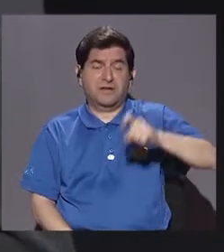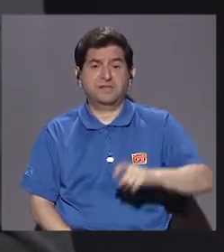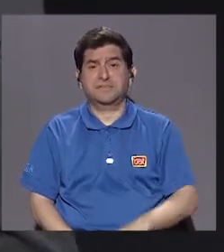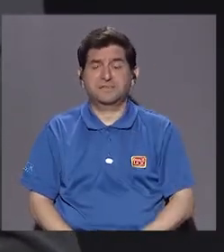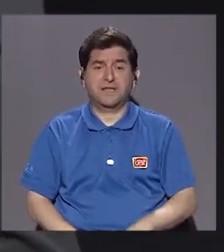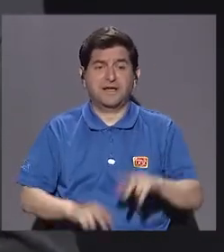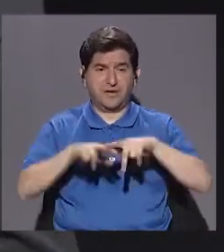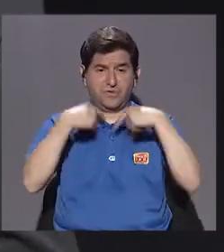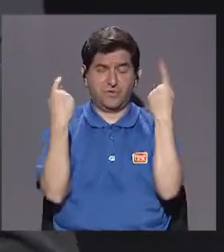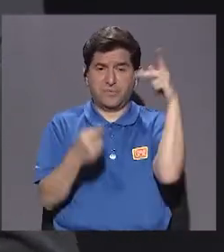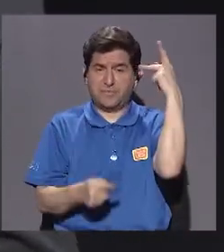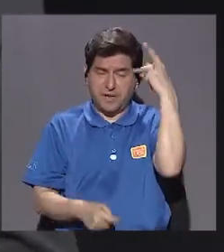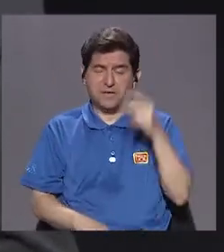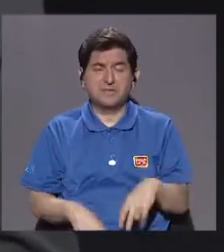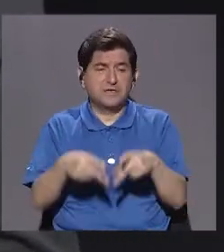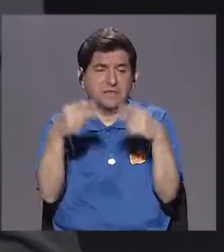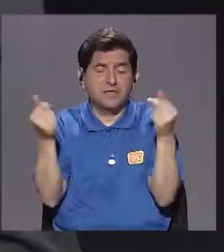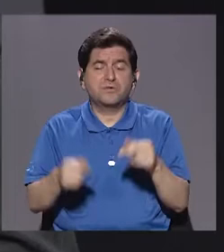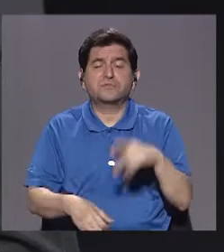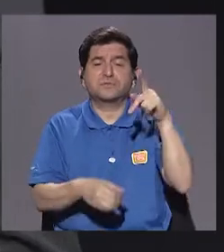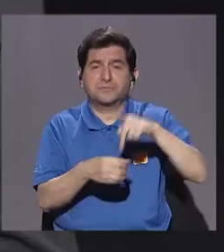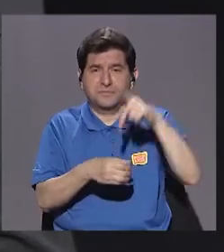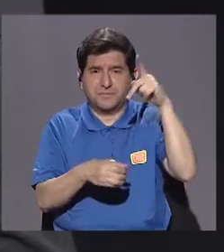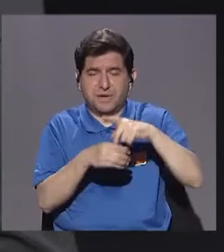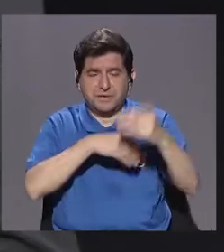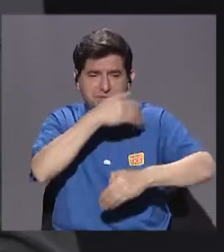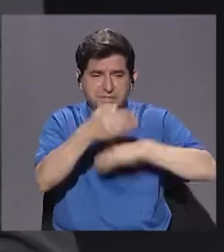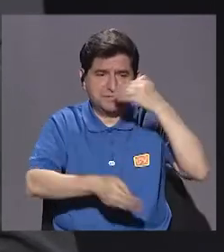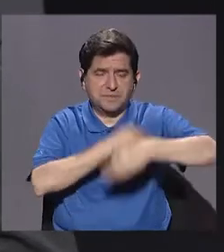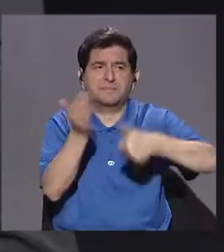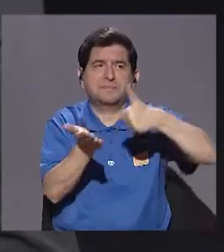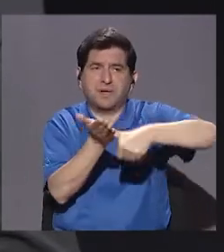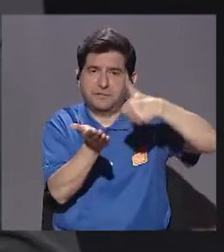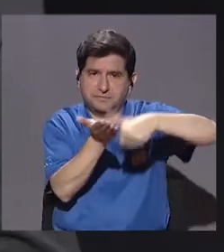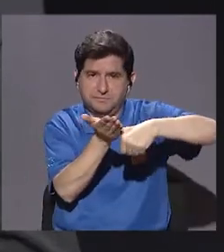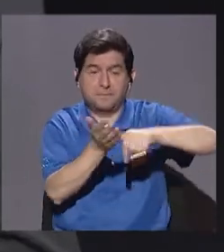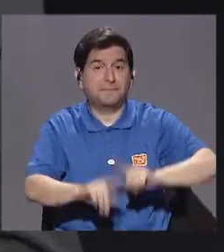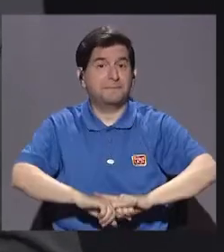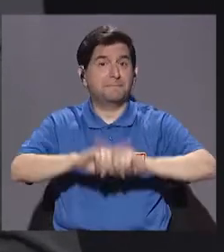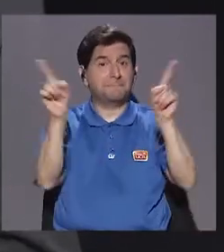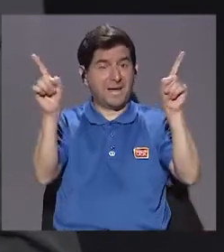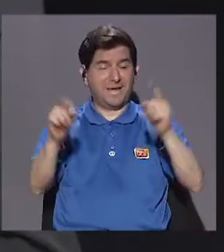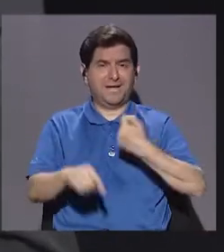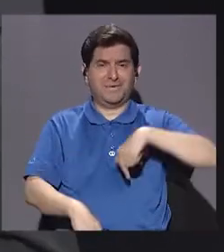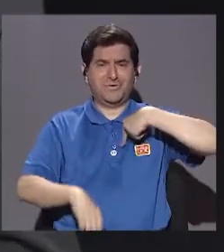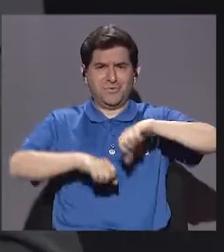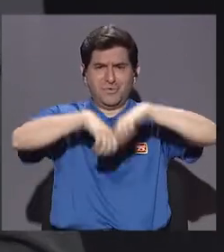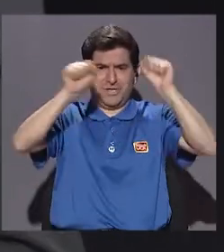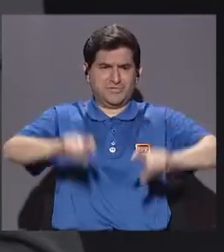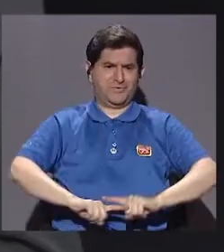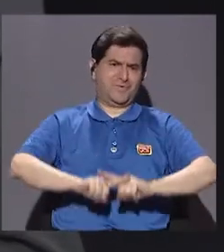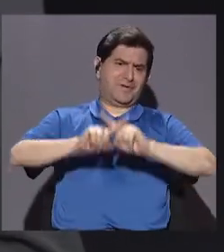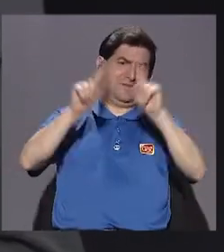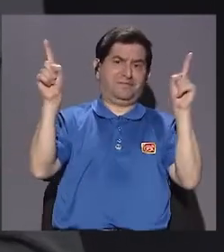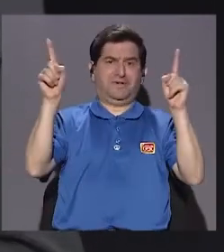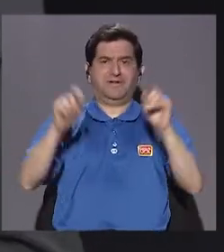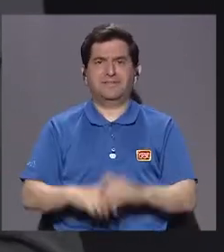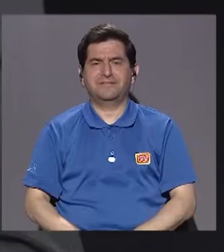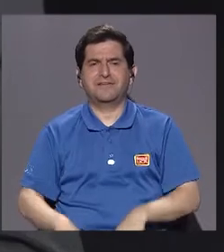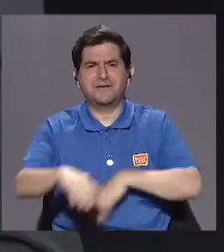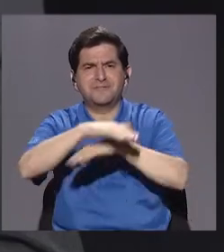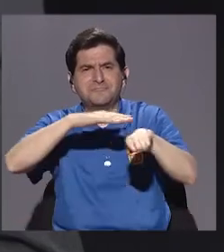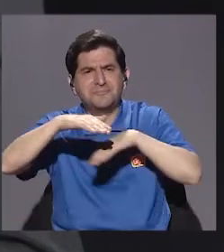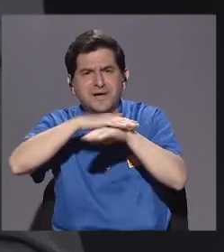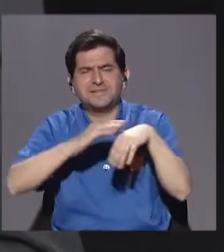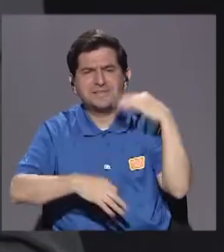incurrir los partidos políticos por su participación en el proceso electoral pero nuestro sistema diferencia y otros está hecho sobre